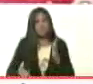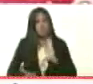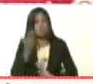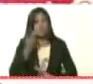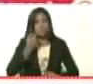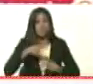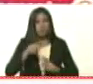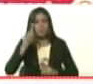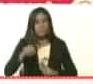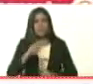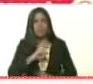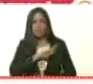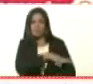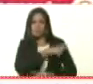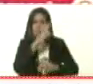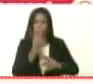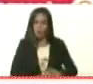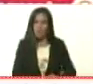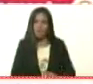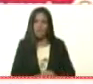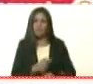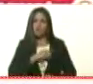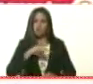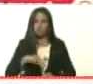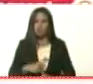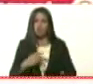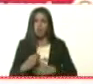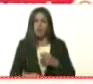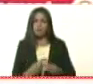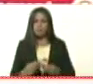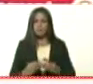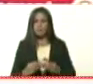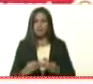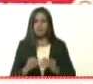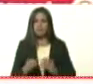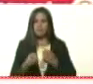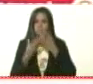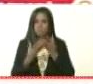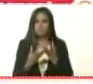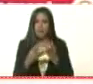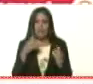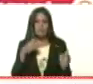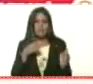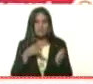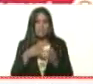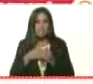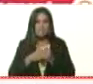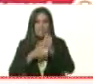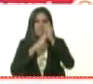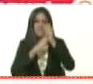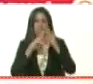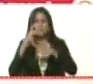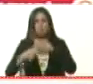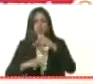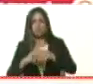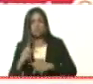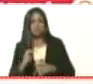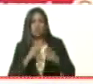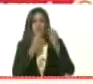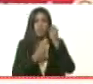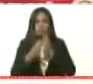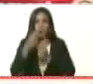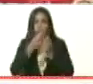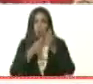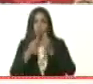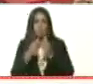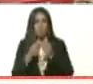sino el poder de poder, valga la expresión y la redundancia, dirigir el proceso económico de construcción